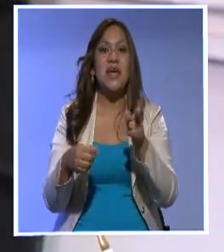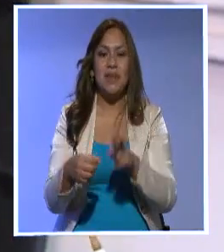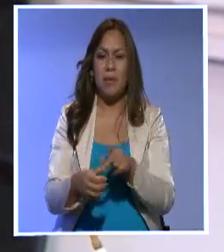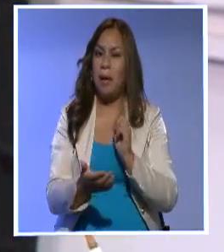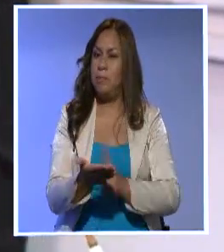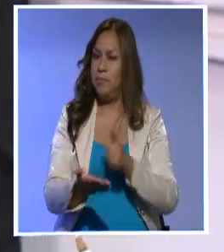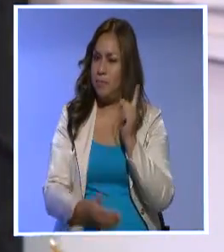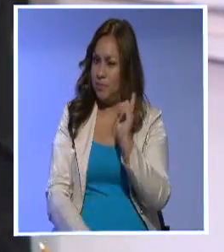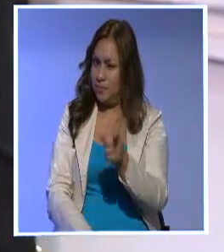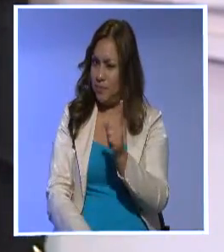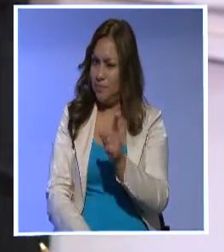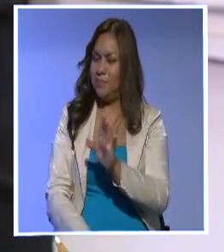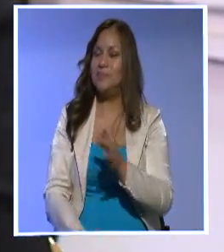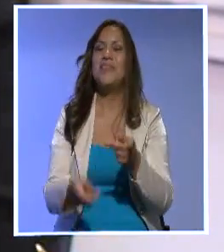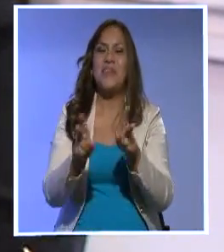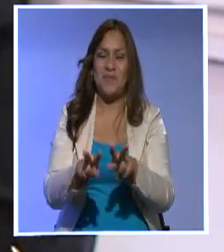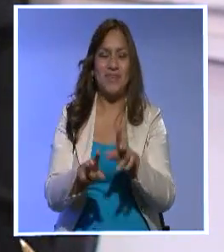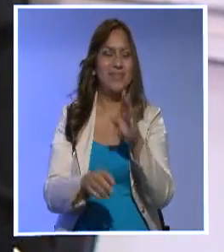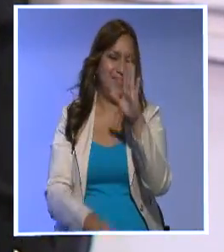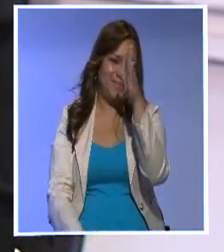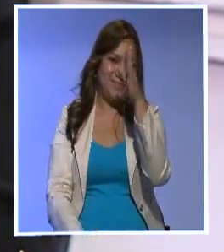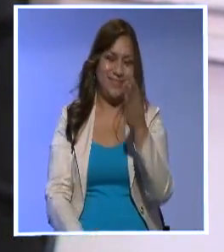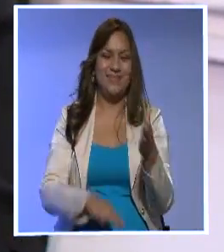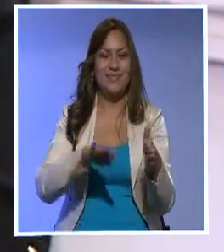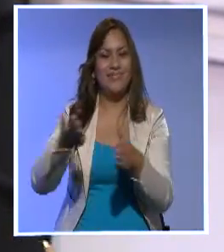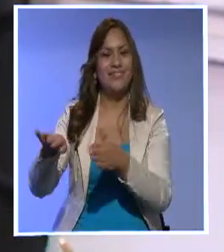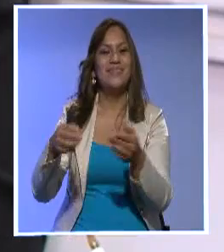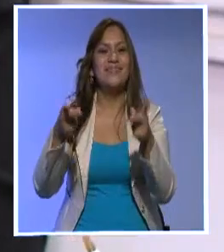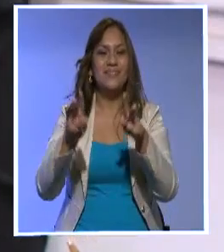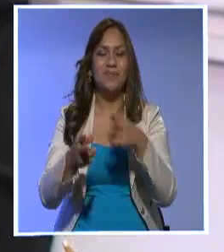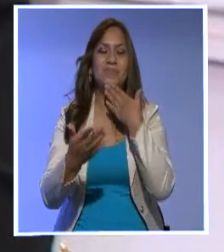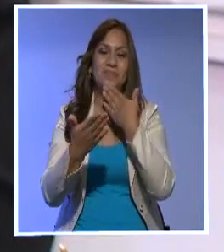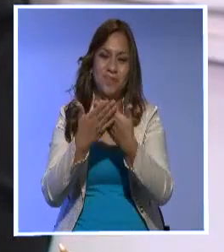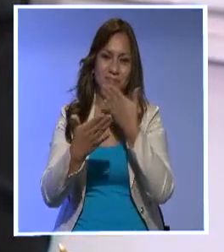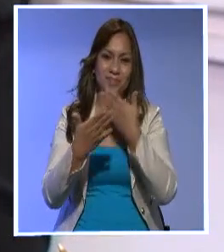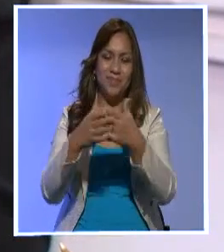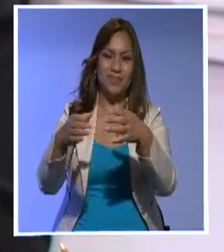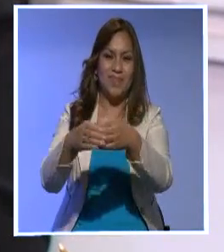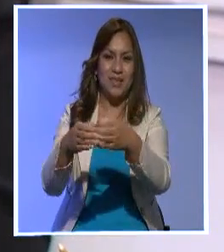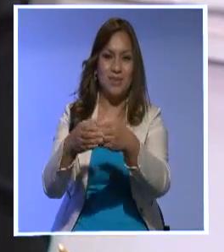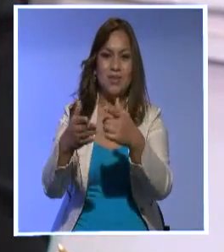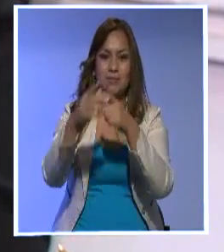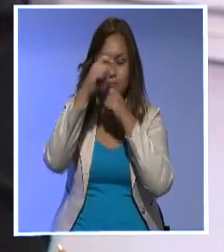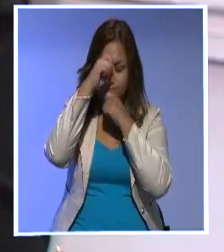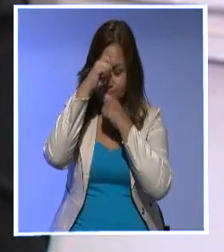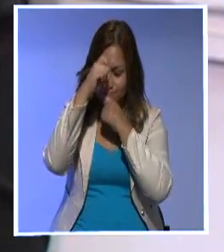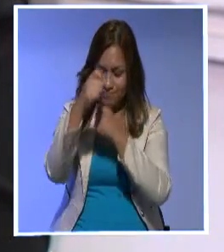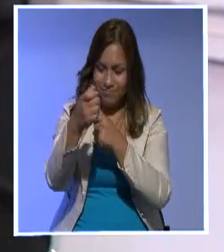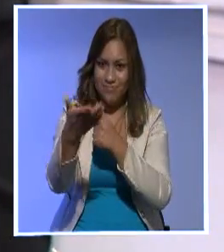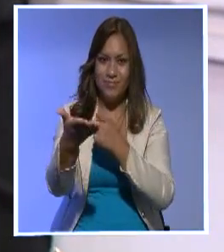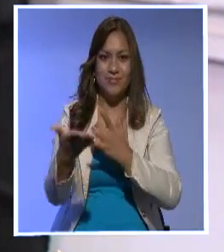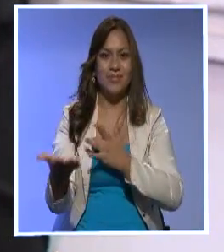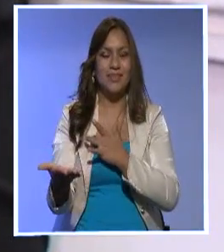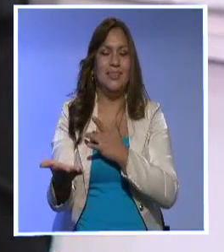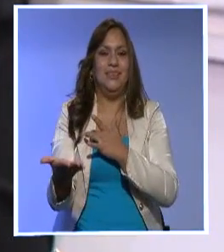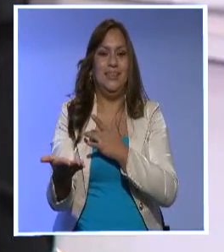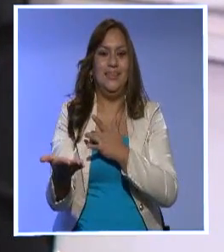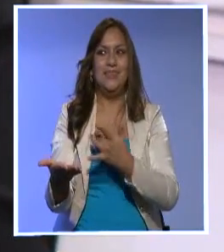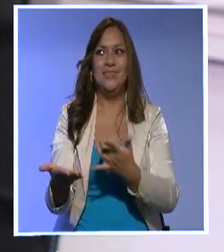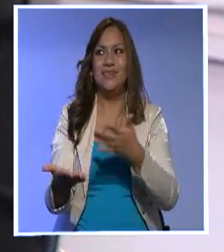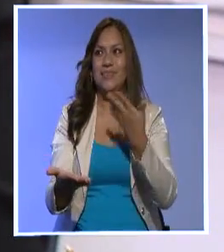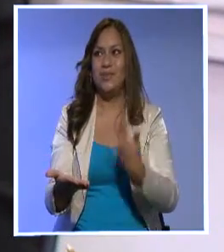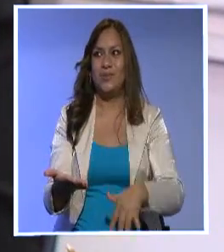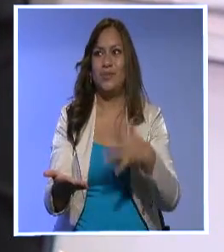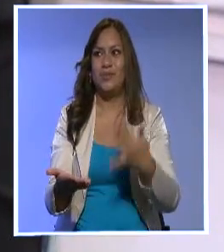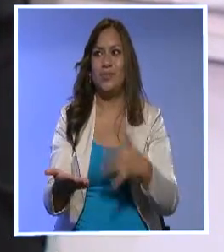vamos a pasar por las rejas y no a gracias a la social gracias a los trabajadores porque realmente nos hicieron sentir que estamos en el capital más